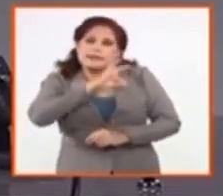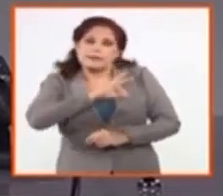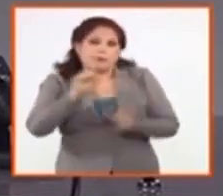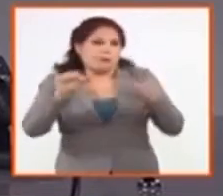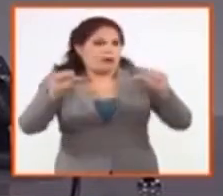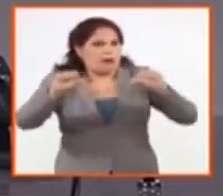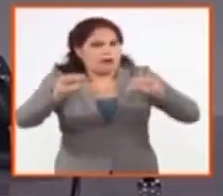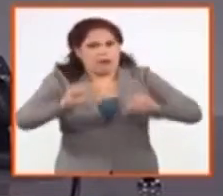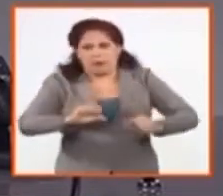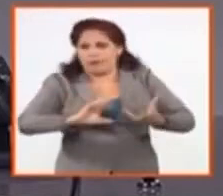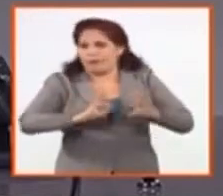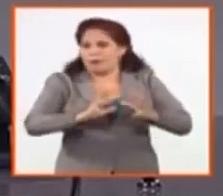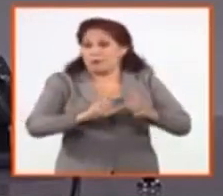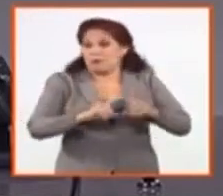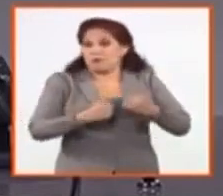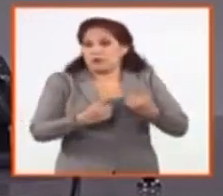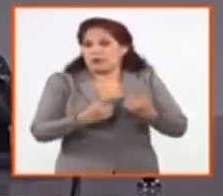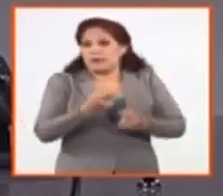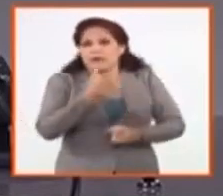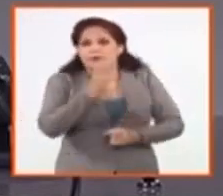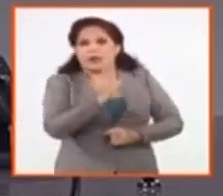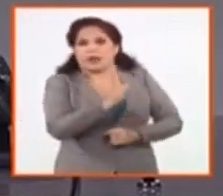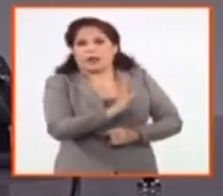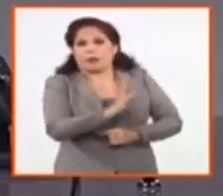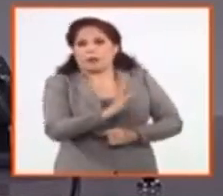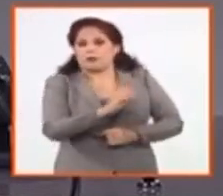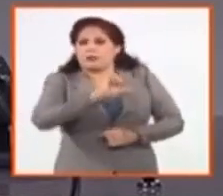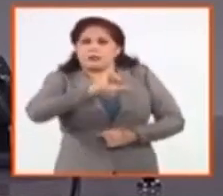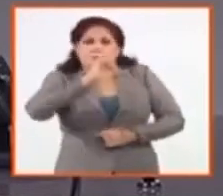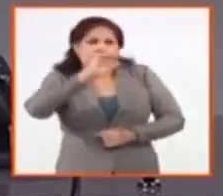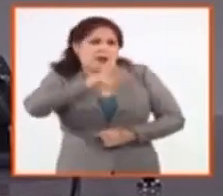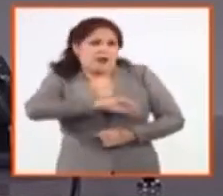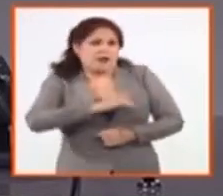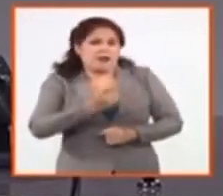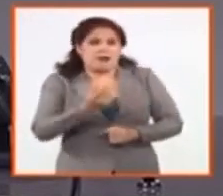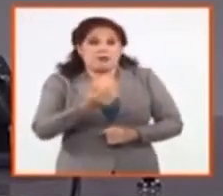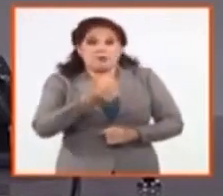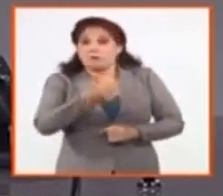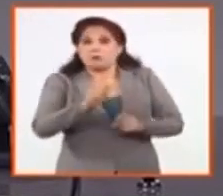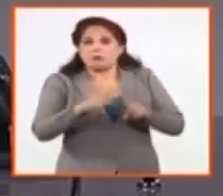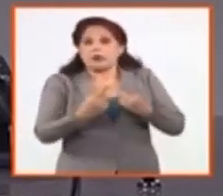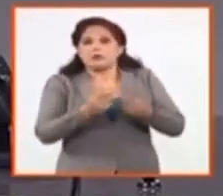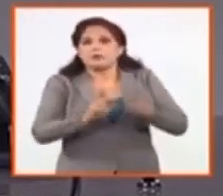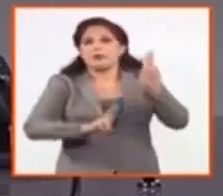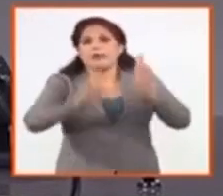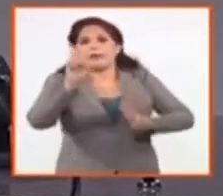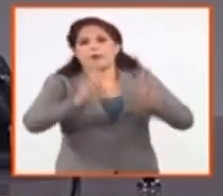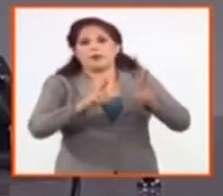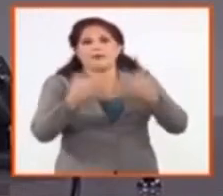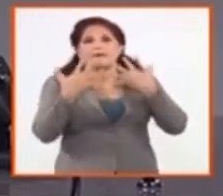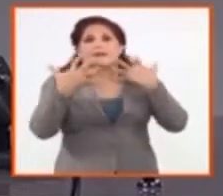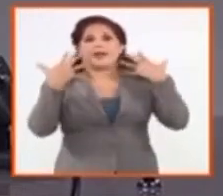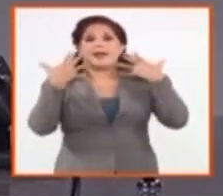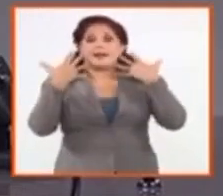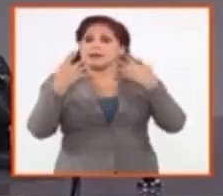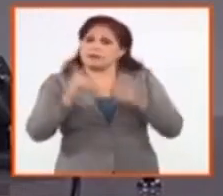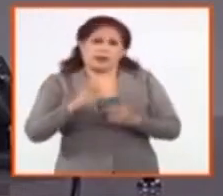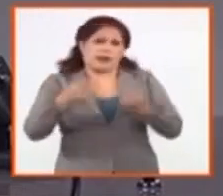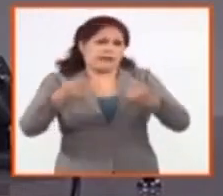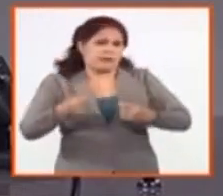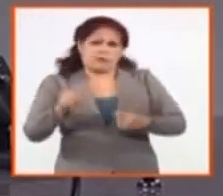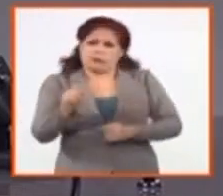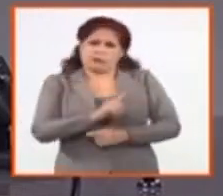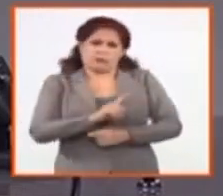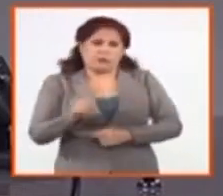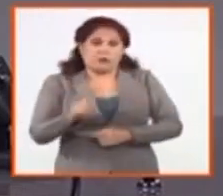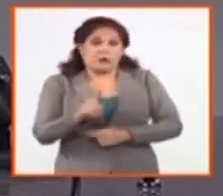gobiernos, de insatisfacción, de no estar felices con esta decisión de la OTAN y sentir